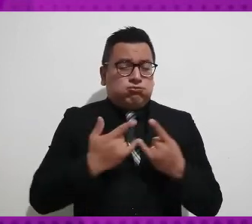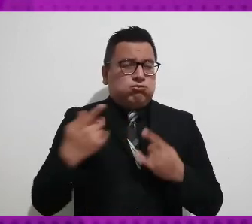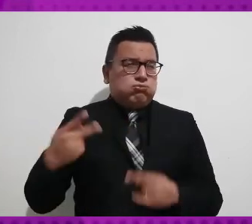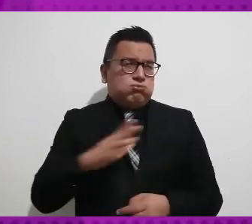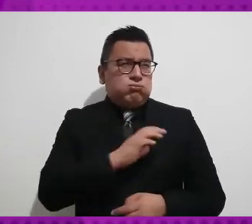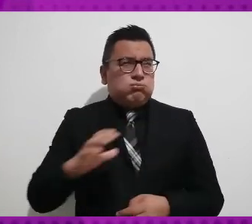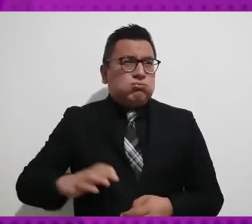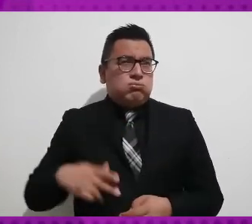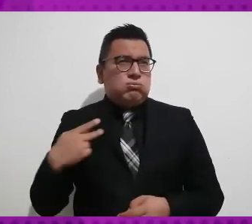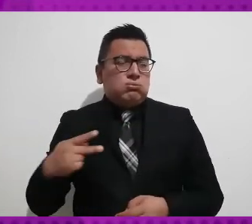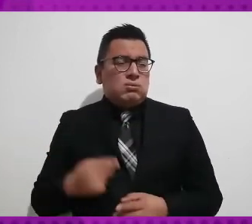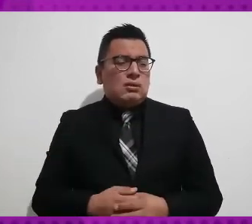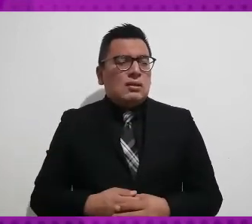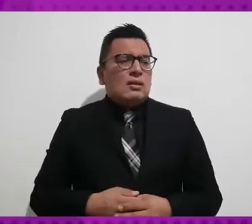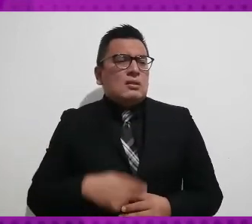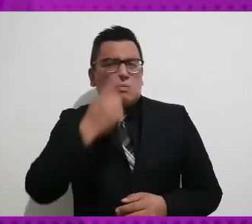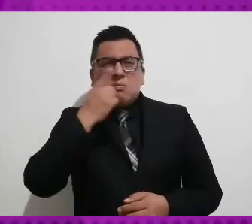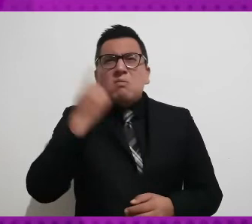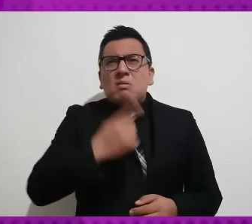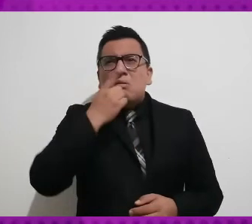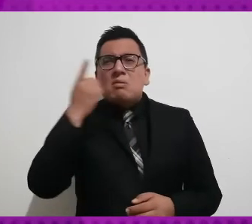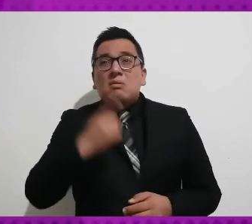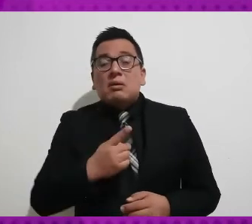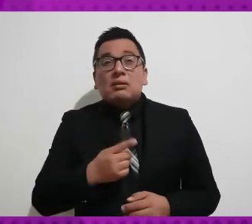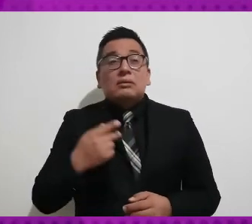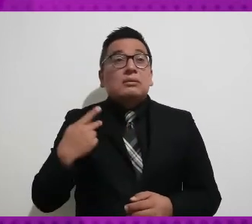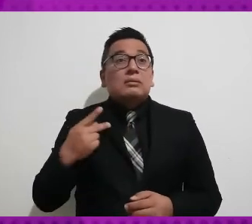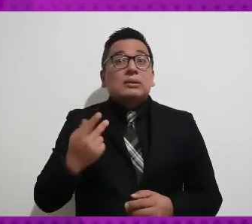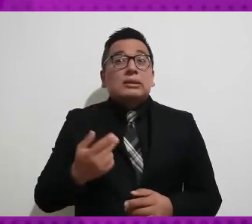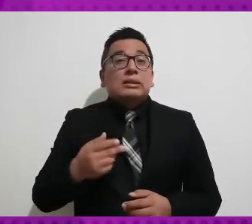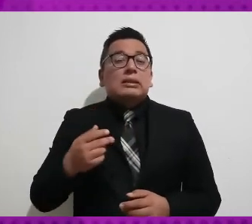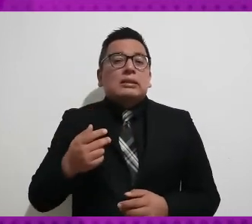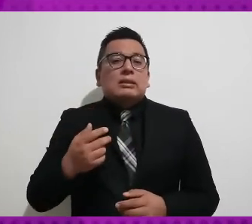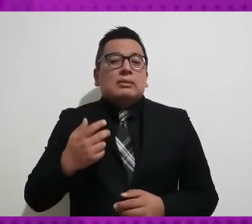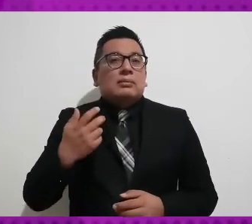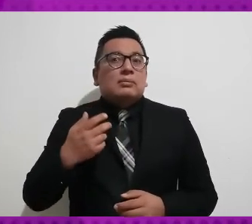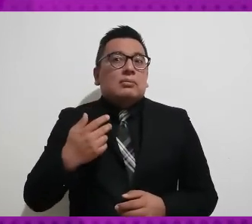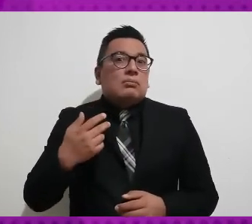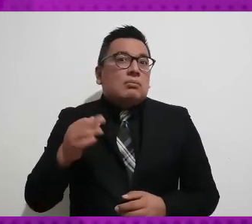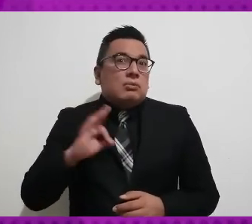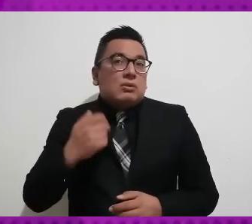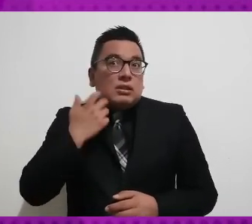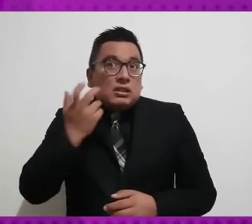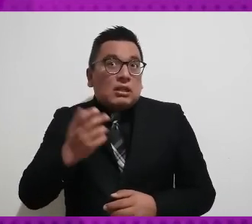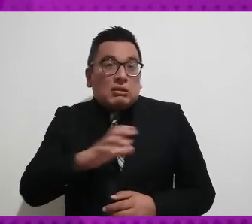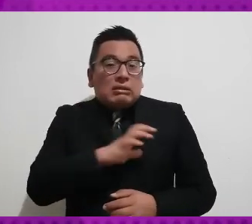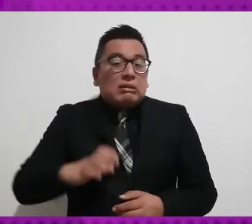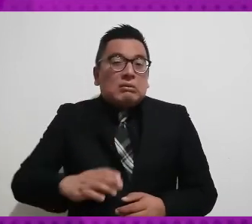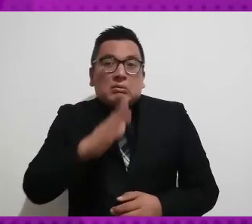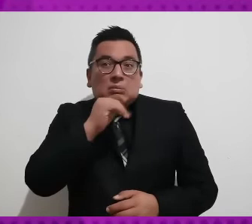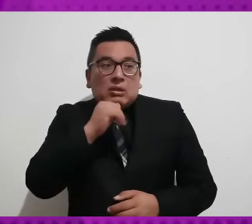donde a raíz de impugnaciones pues no pudieron inscribirse los que pretendían en un principio, registraron a familiares, en